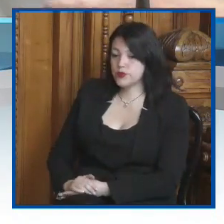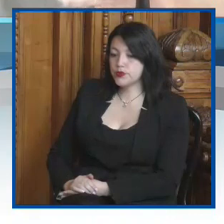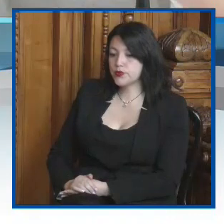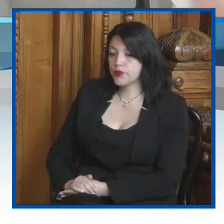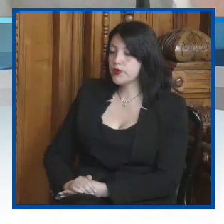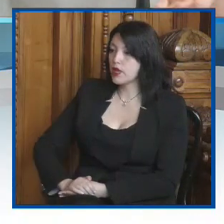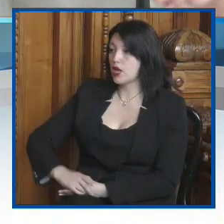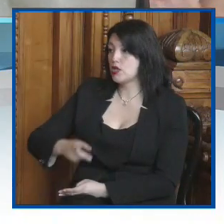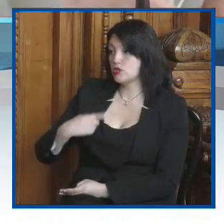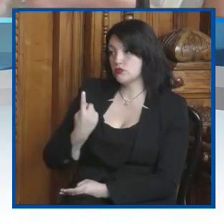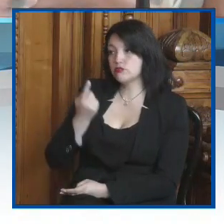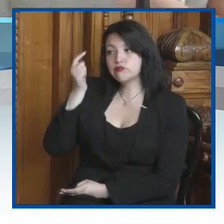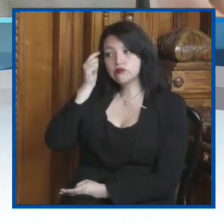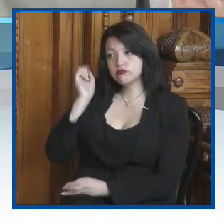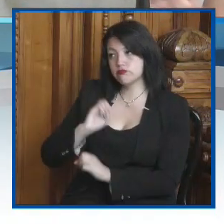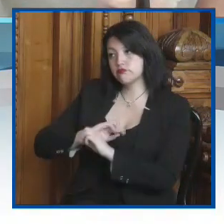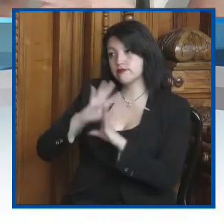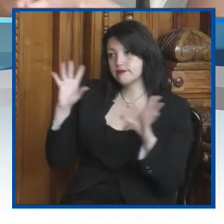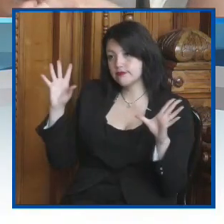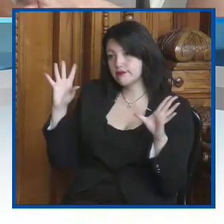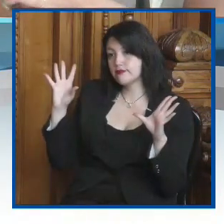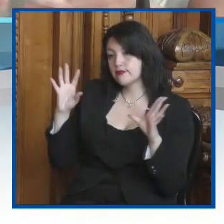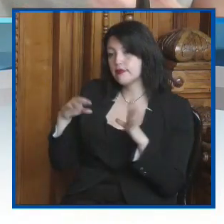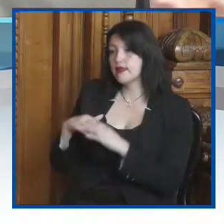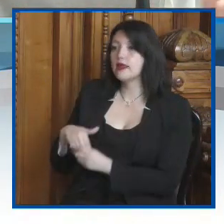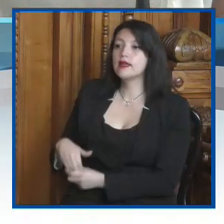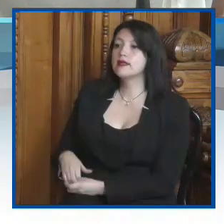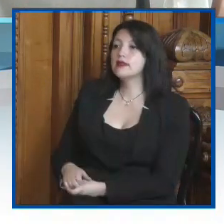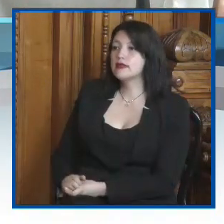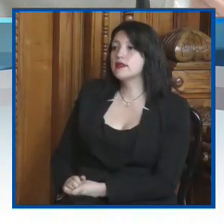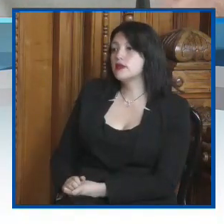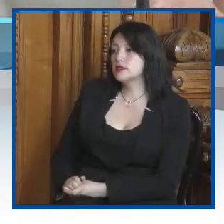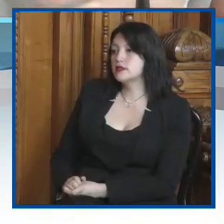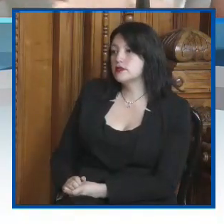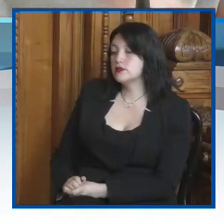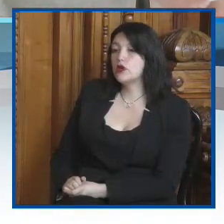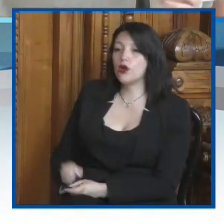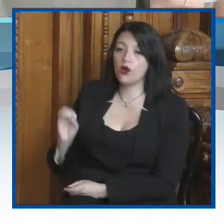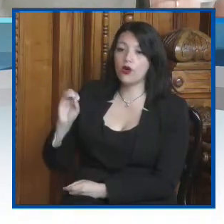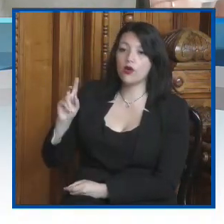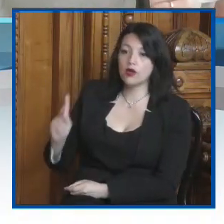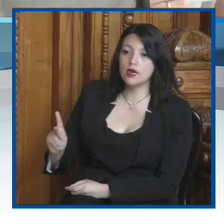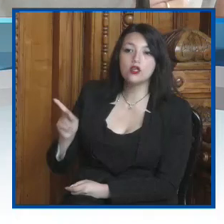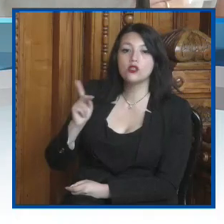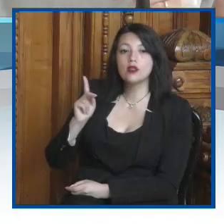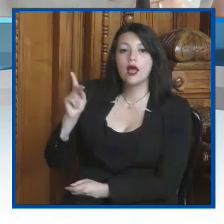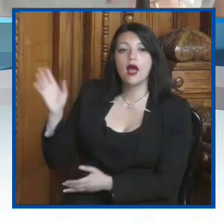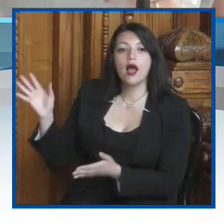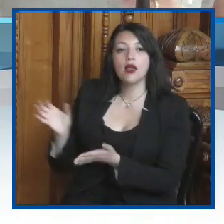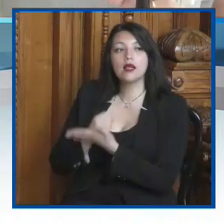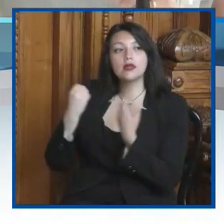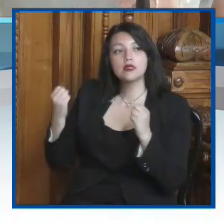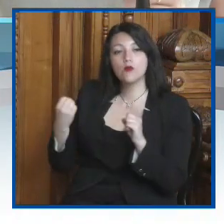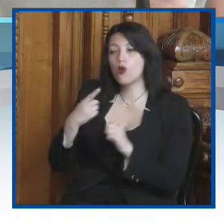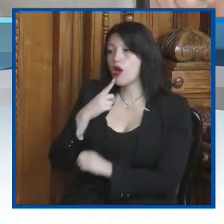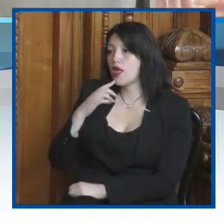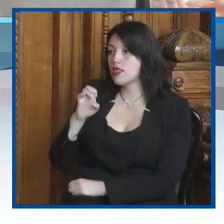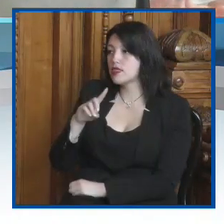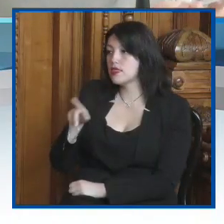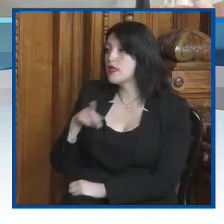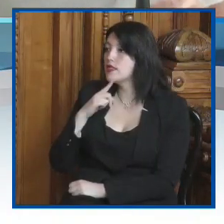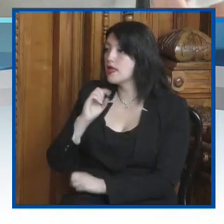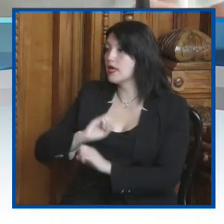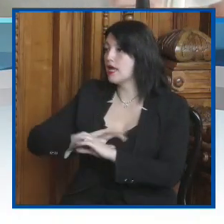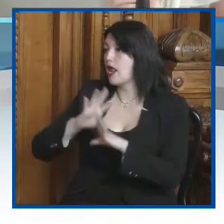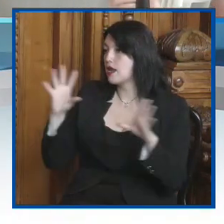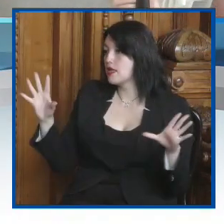nosotros pensábamos que estaba súper claro y por ahí nuestros familiares nos decían, sigo sin entender nada. Ok, entonces no alcanzamos el test de claridad que le decíamos haciendo un juego